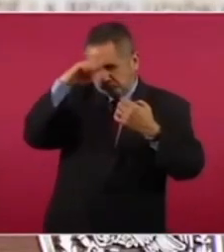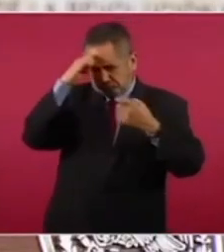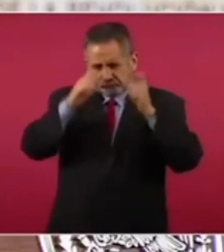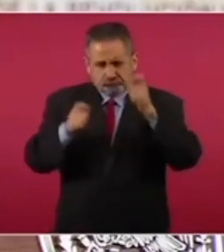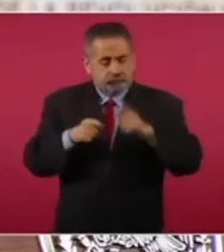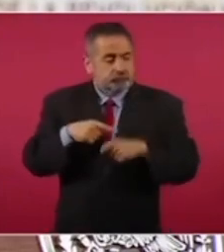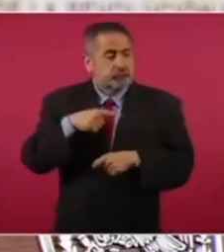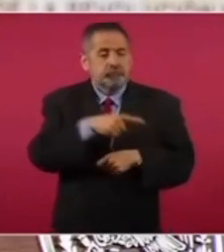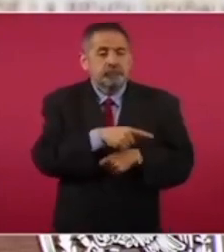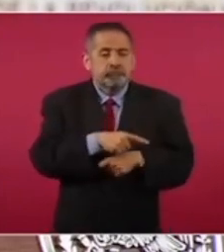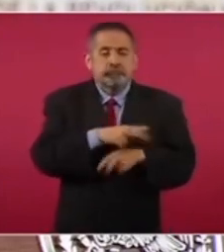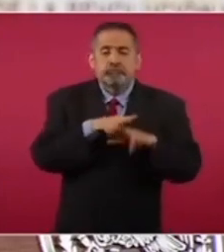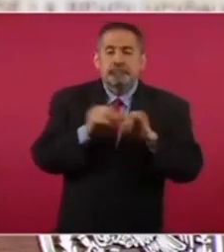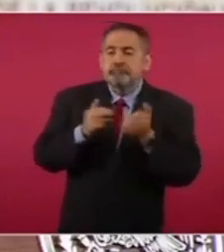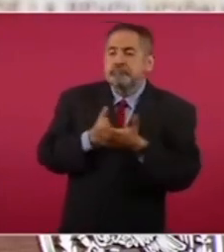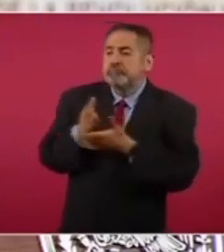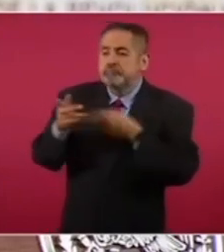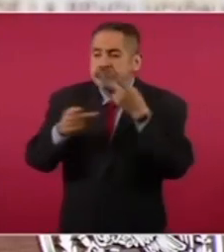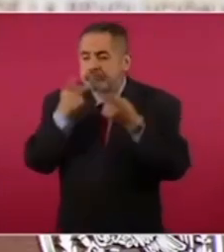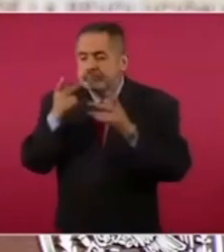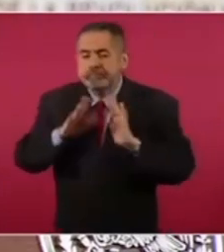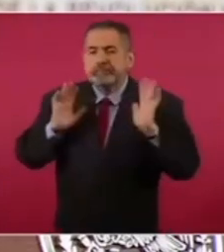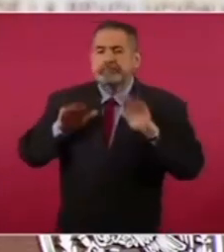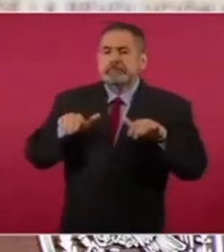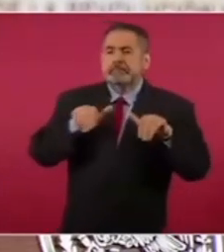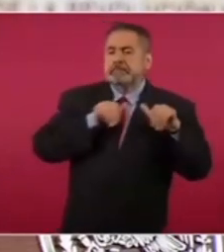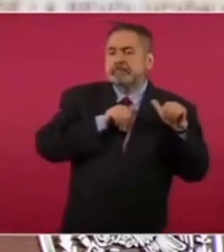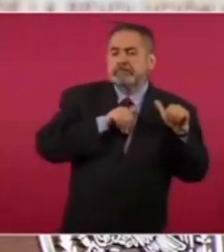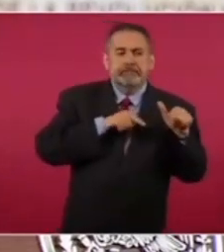pero no se metió nunca en Honduras.